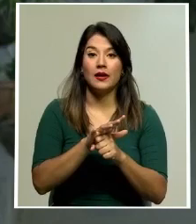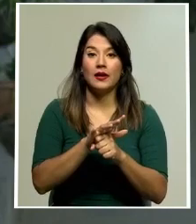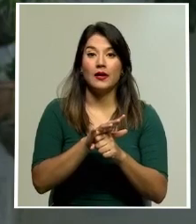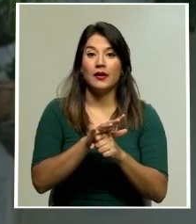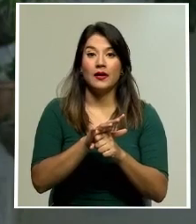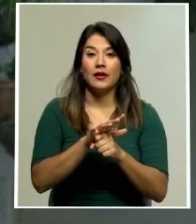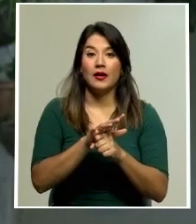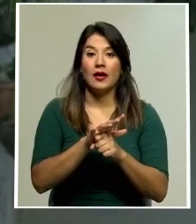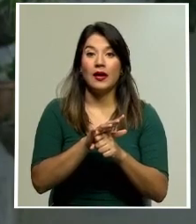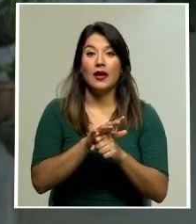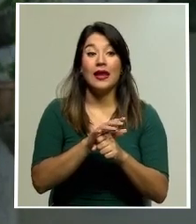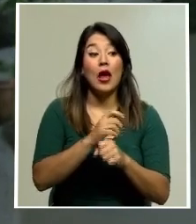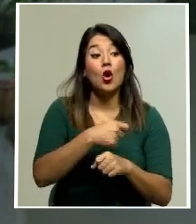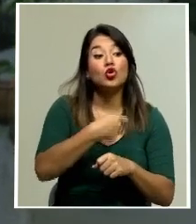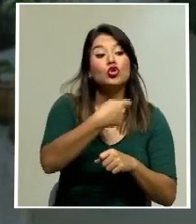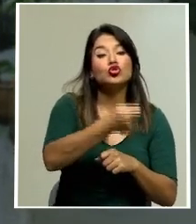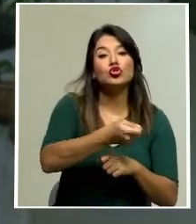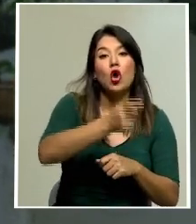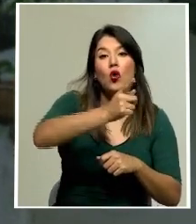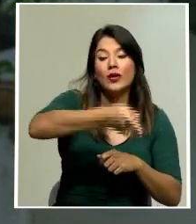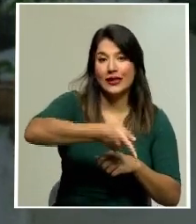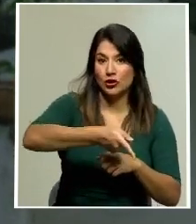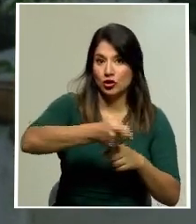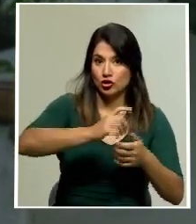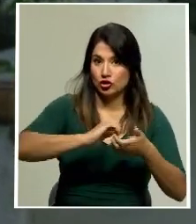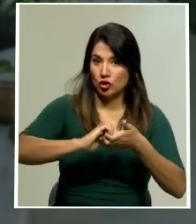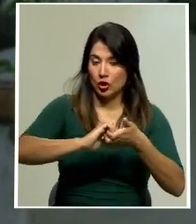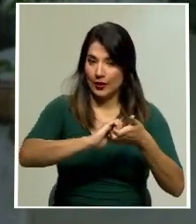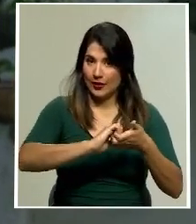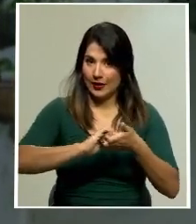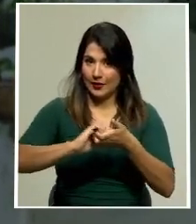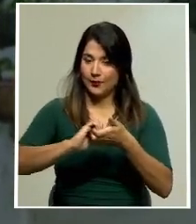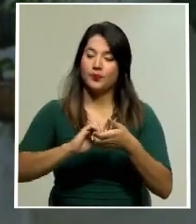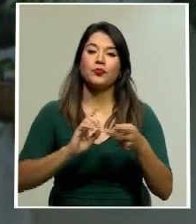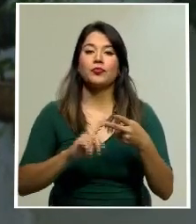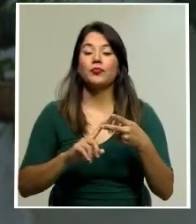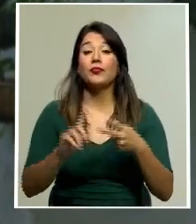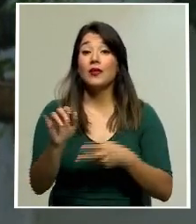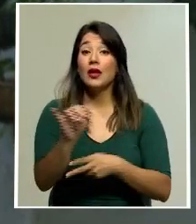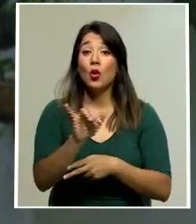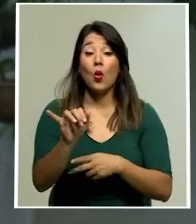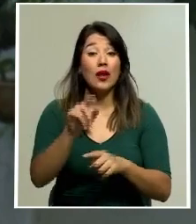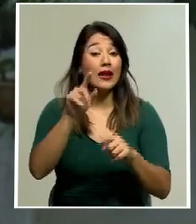la contribución obligatoria solidaria. Tampoco puede ser calificado